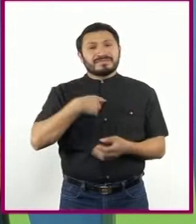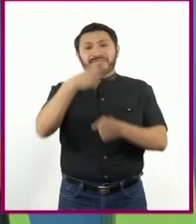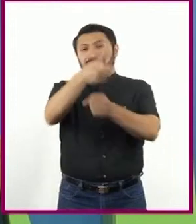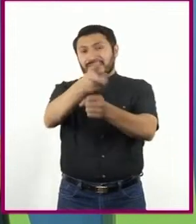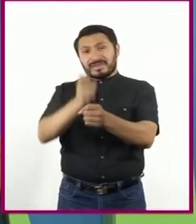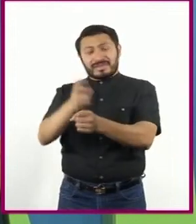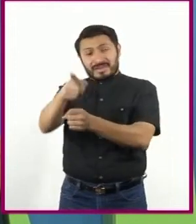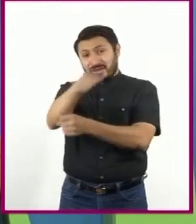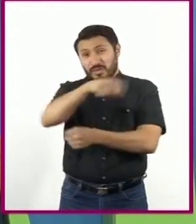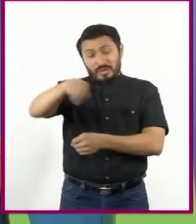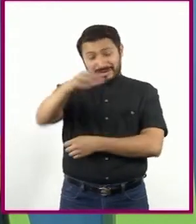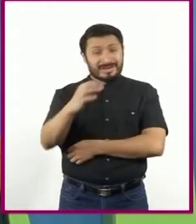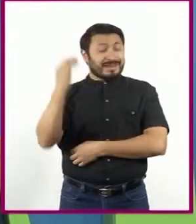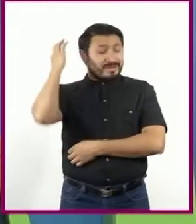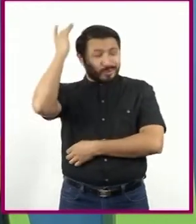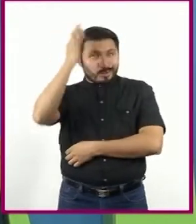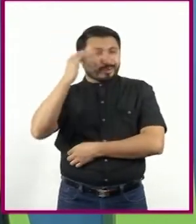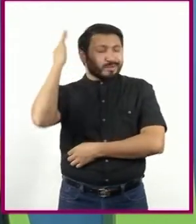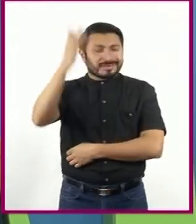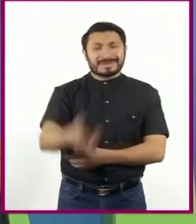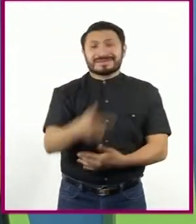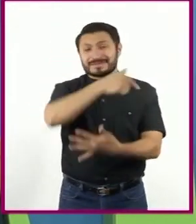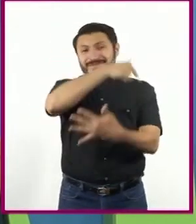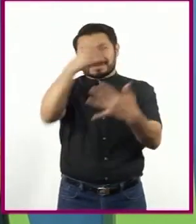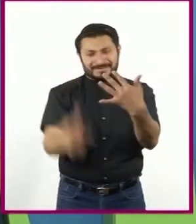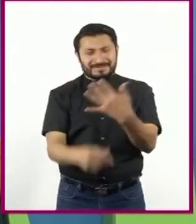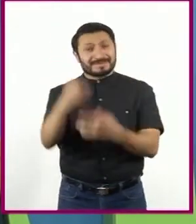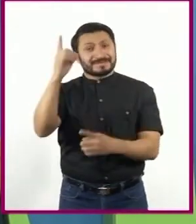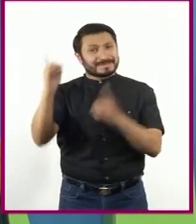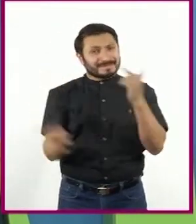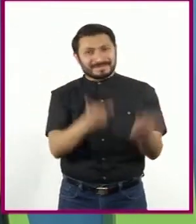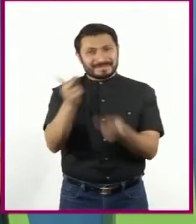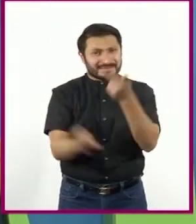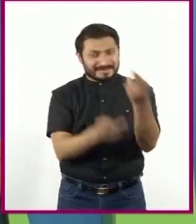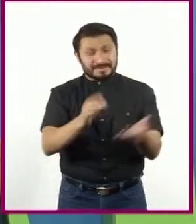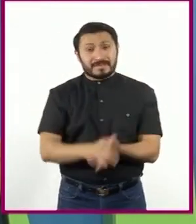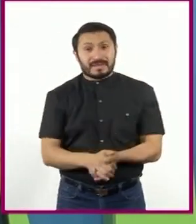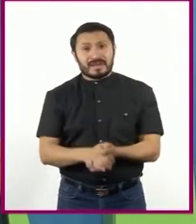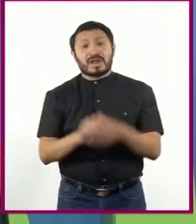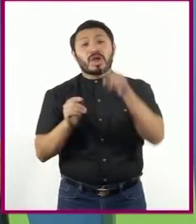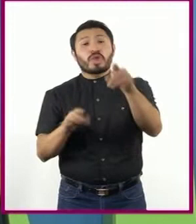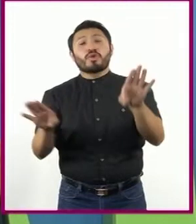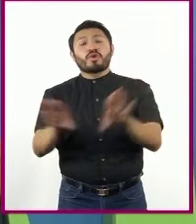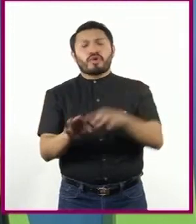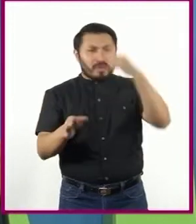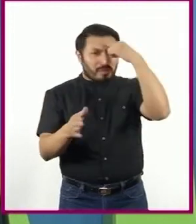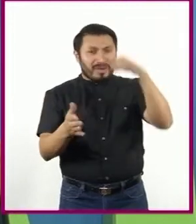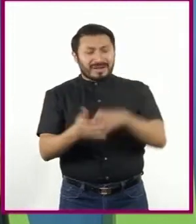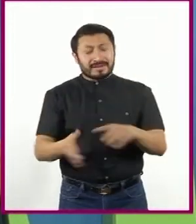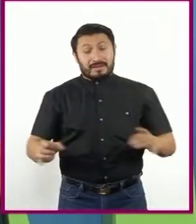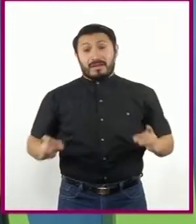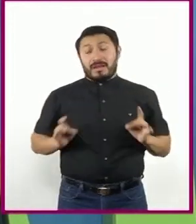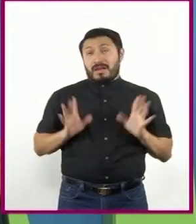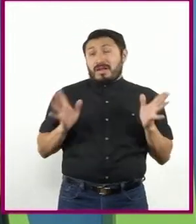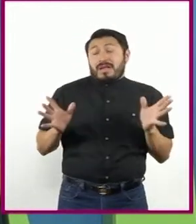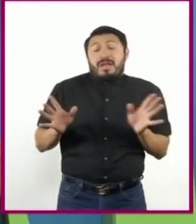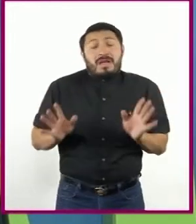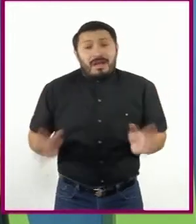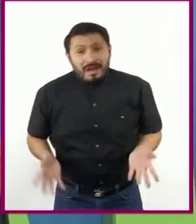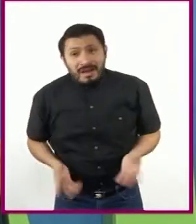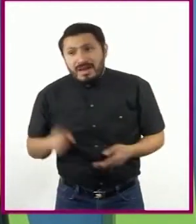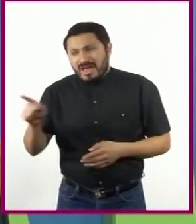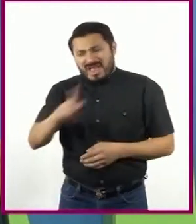a reflexionar acerca de las siguientes interrogantes. ¿Cómo imaginan que fue la reacción del pueblo español